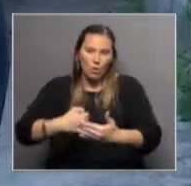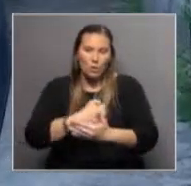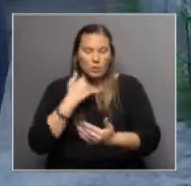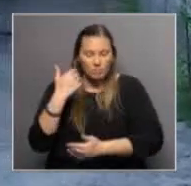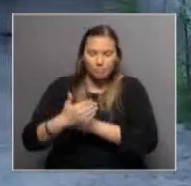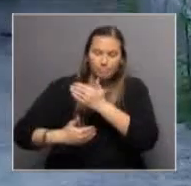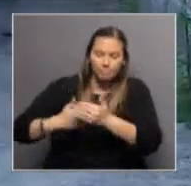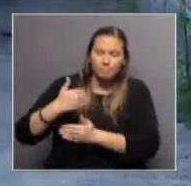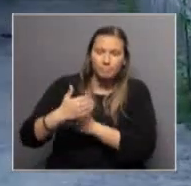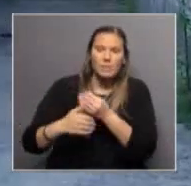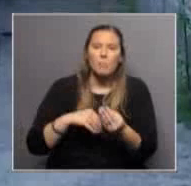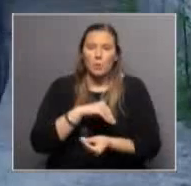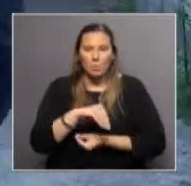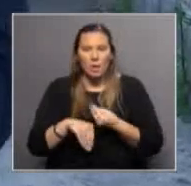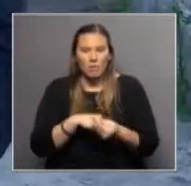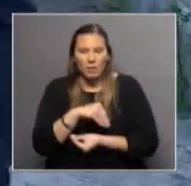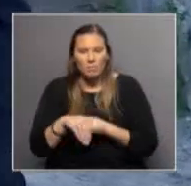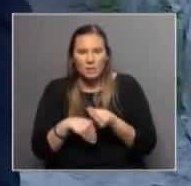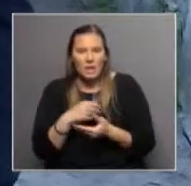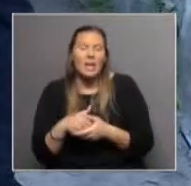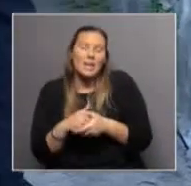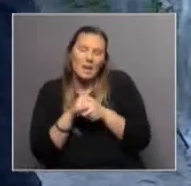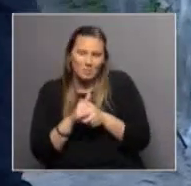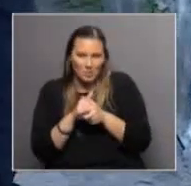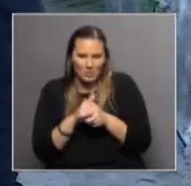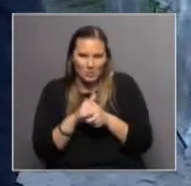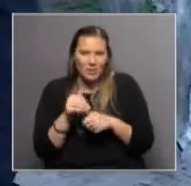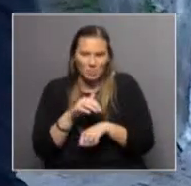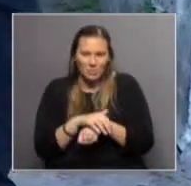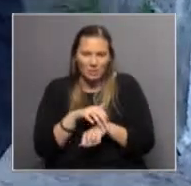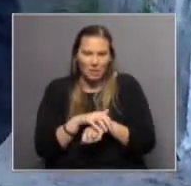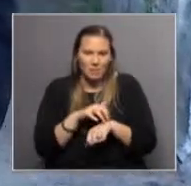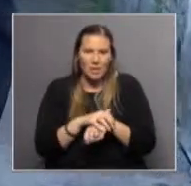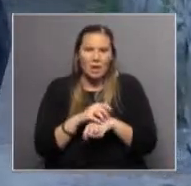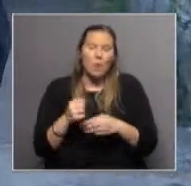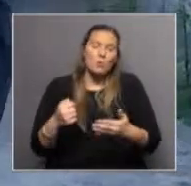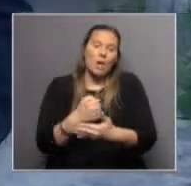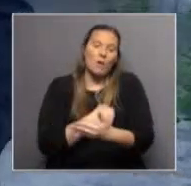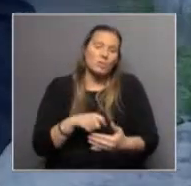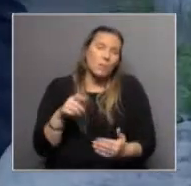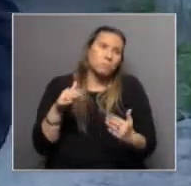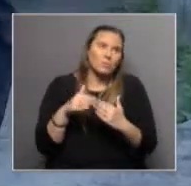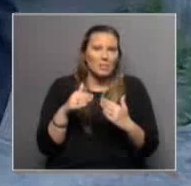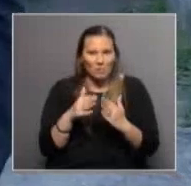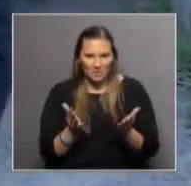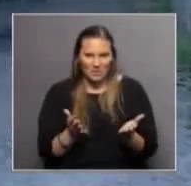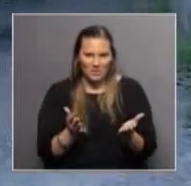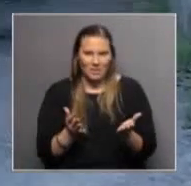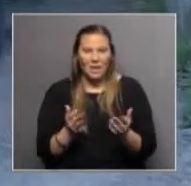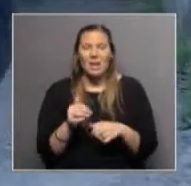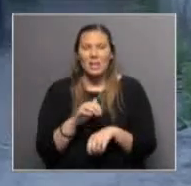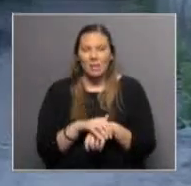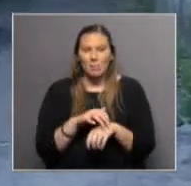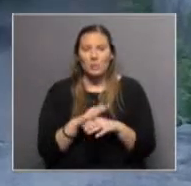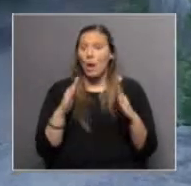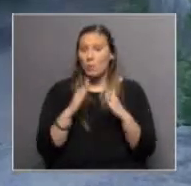adelante además por una familia y sus allegados, familia y amigos, digamos. Una olla doméstica, por decirlo así, llevada adelante en